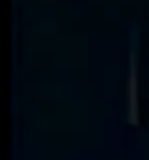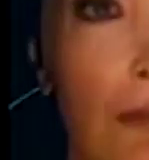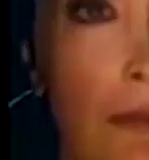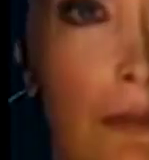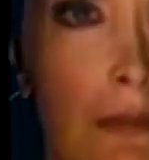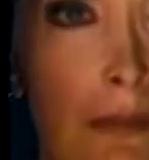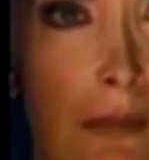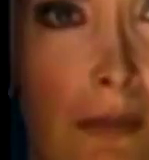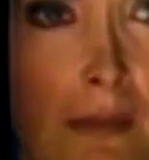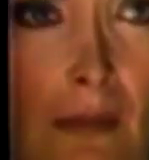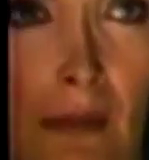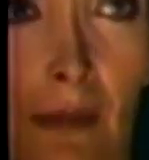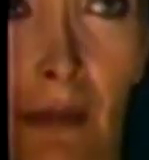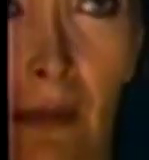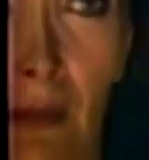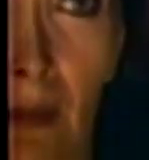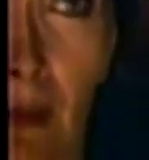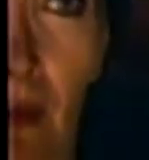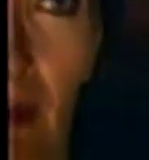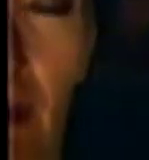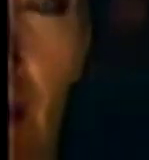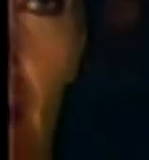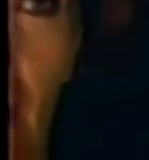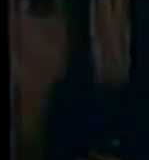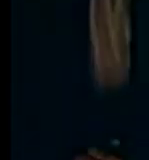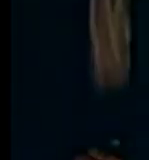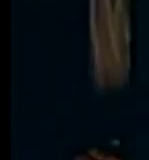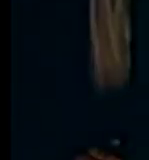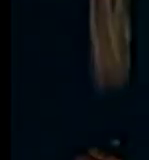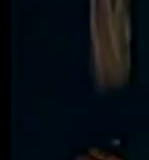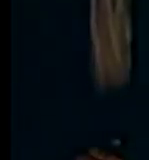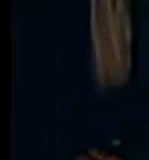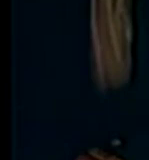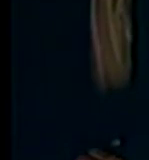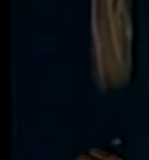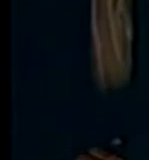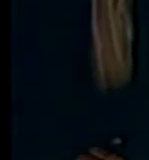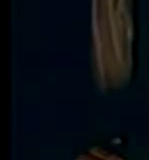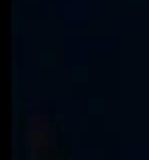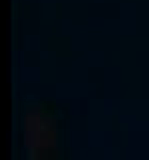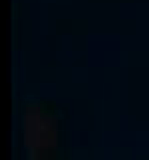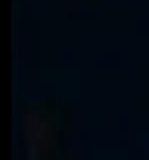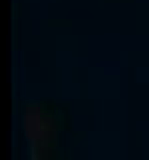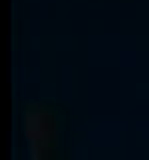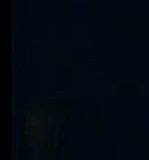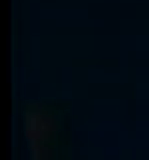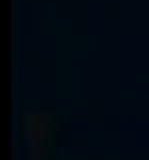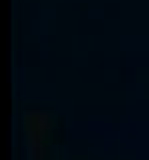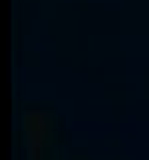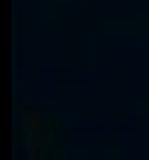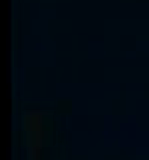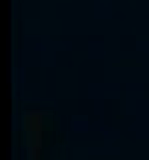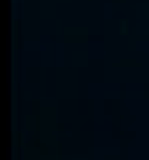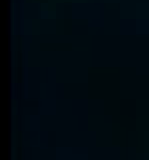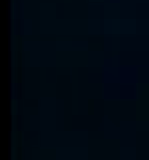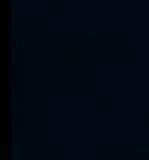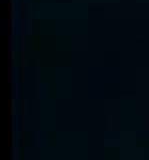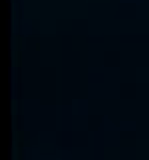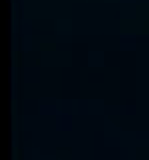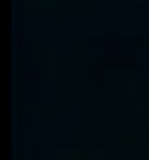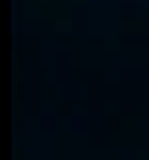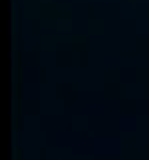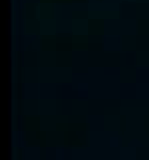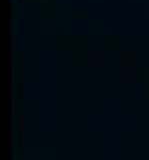tarde. La muerte puso huevos en la herida. A las 5 de la tarde. A